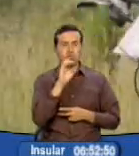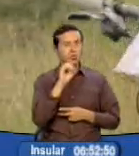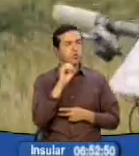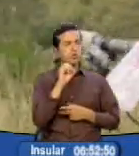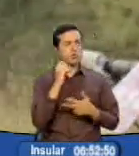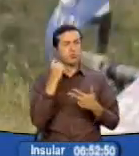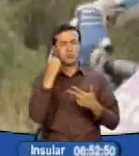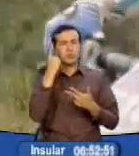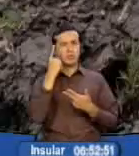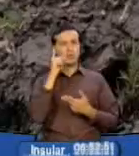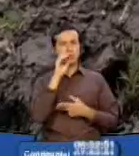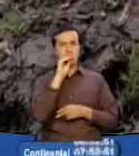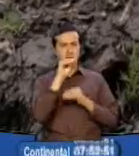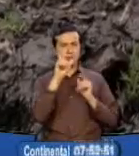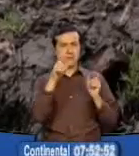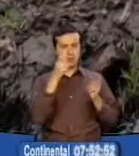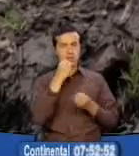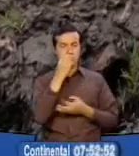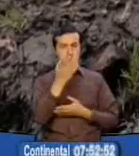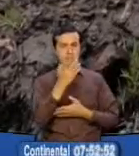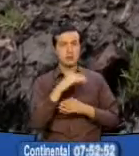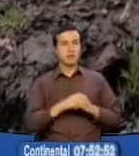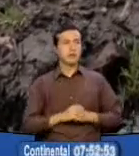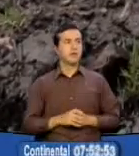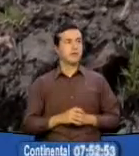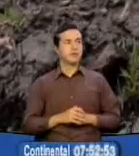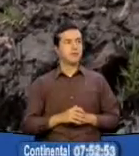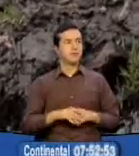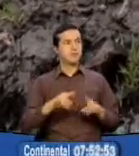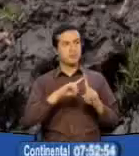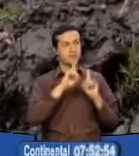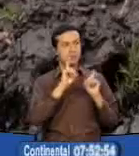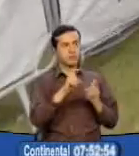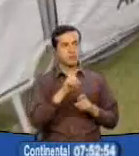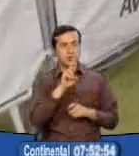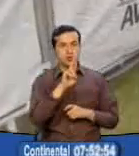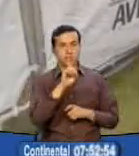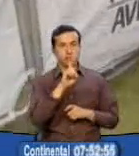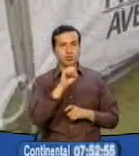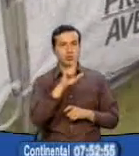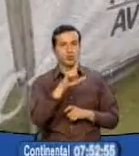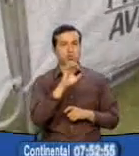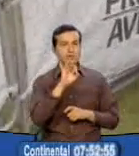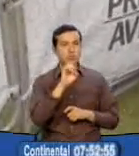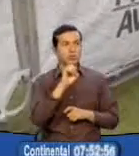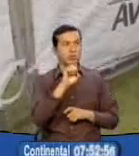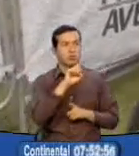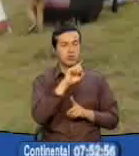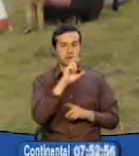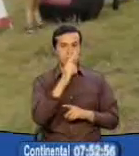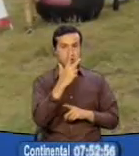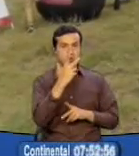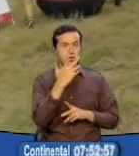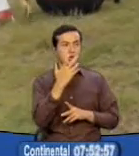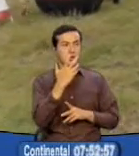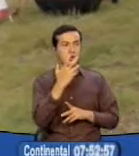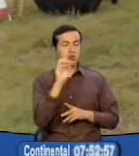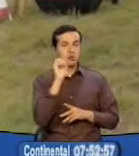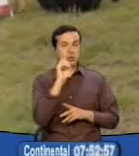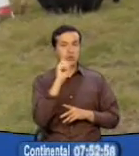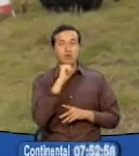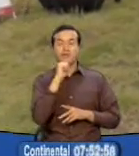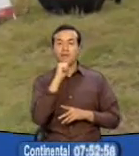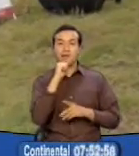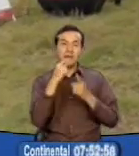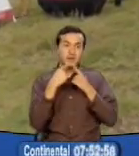mucho la atención y creo que la gente lo sepa y lo conozca, le pregunté a Rodolfo dónde iba a ser la tercera válida este 15 de octubre y me dijo, aún no